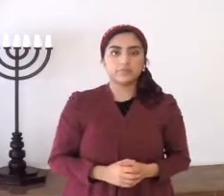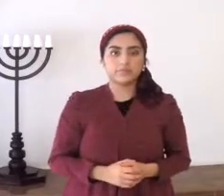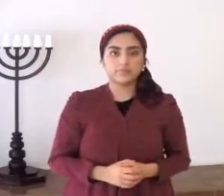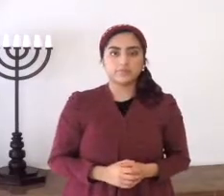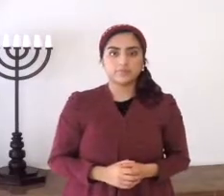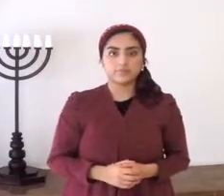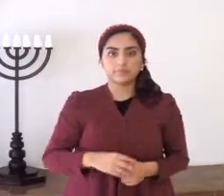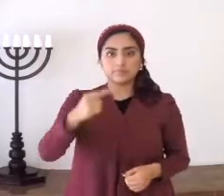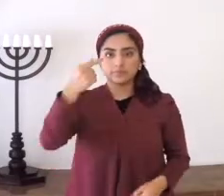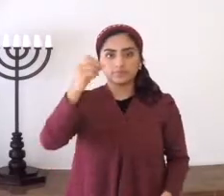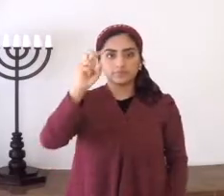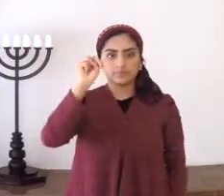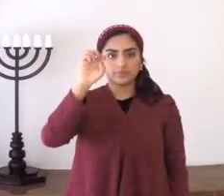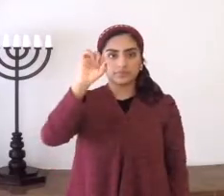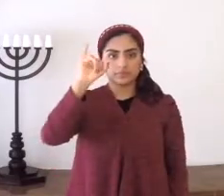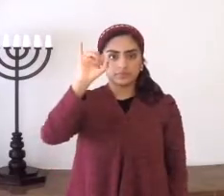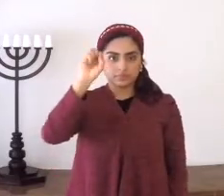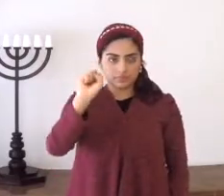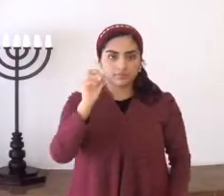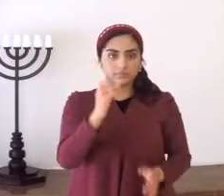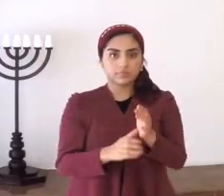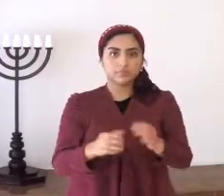basado a la Tanaj, no es una fe ciega.